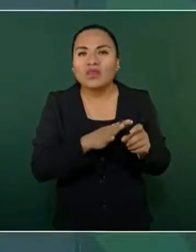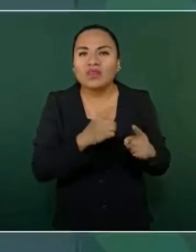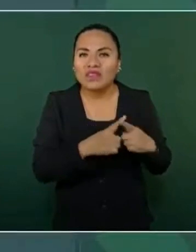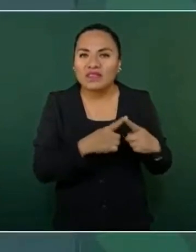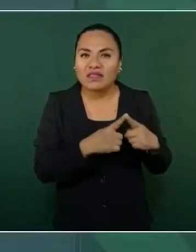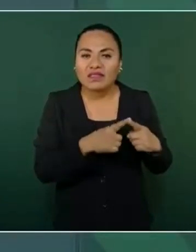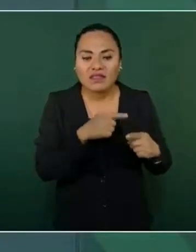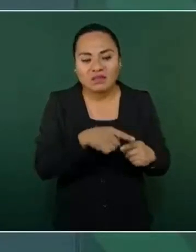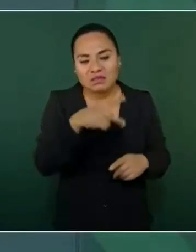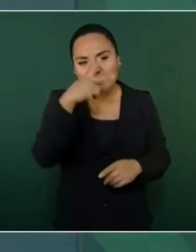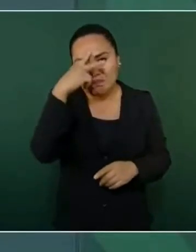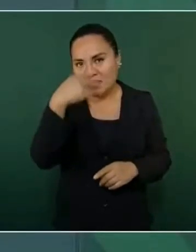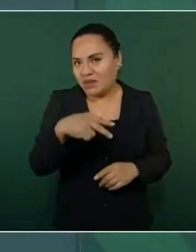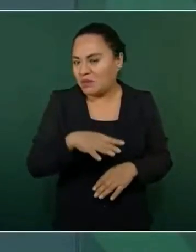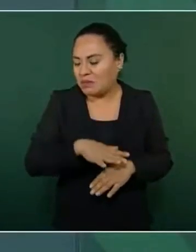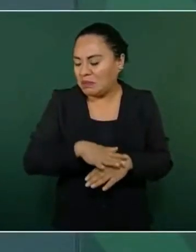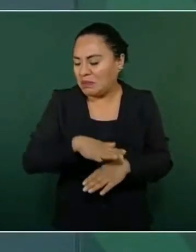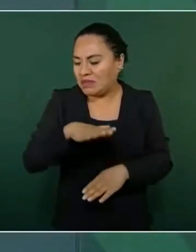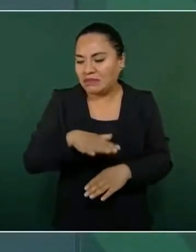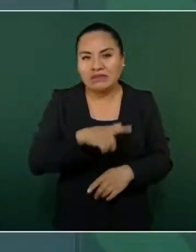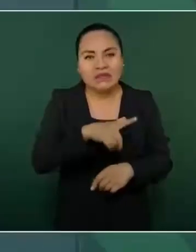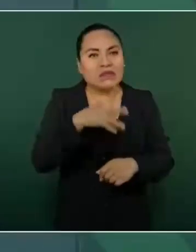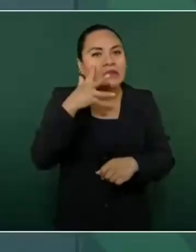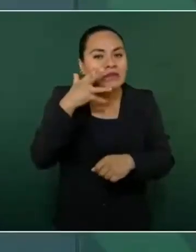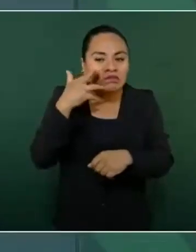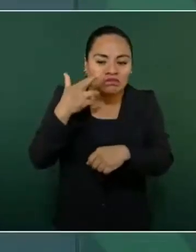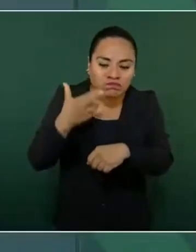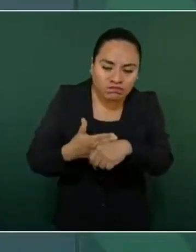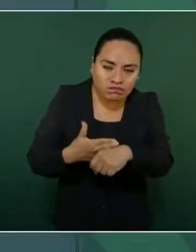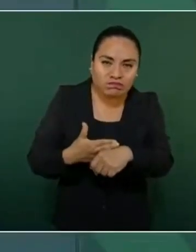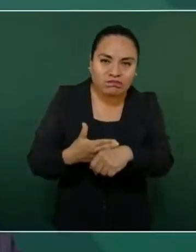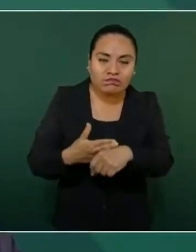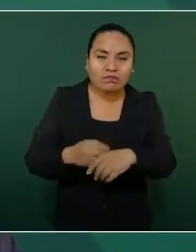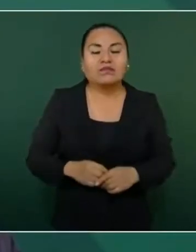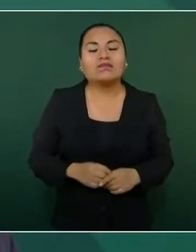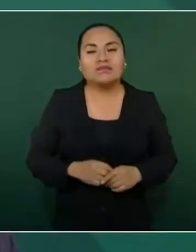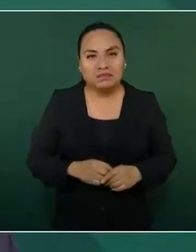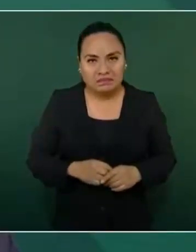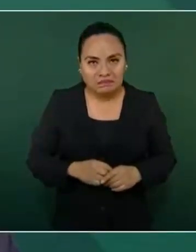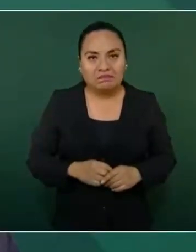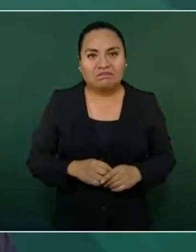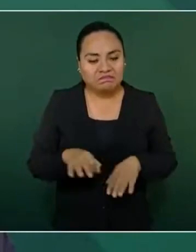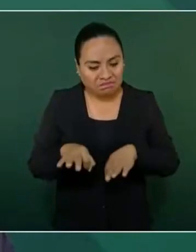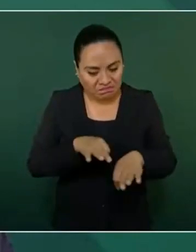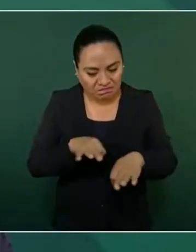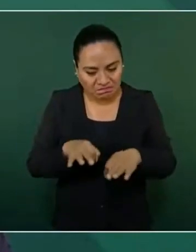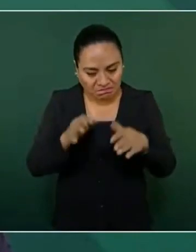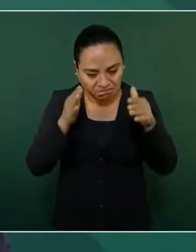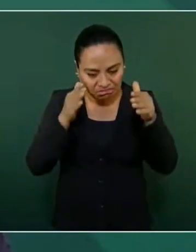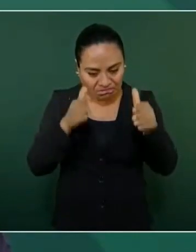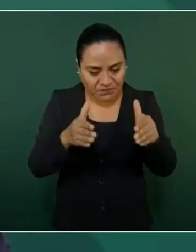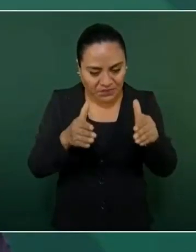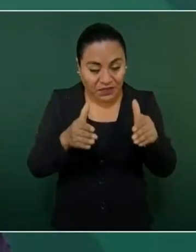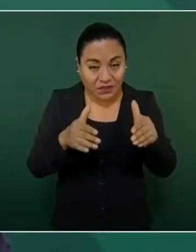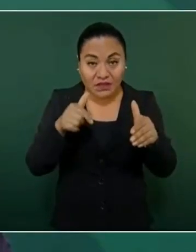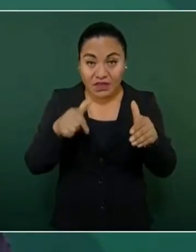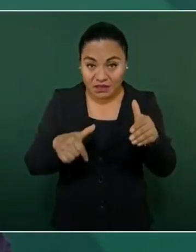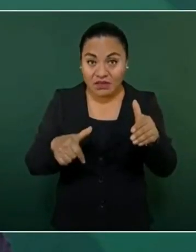los más responsables, y de manera especial los de Oaxaca.